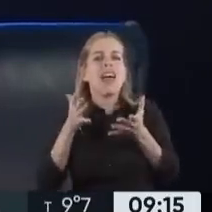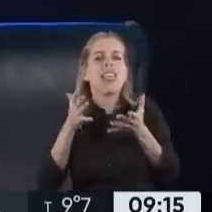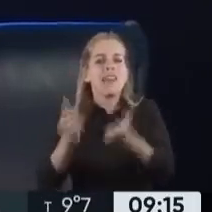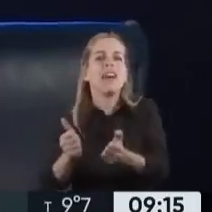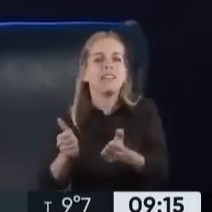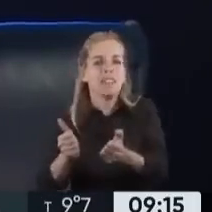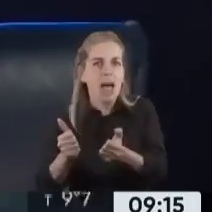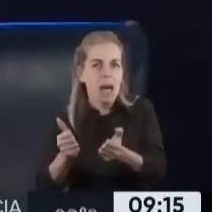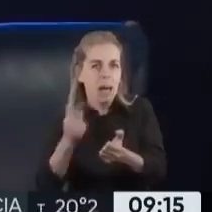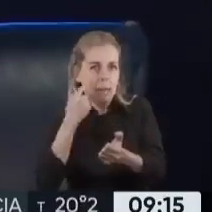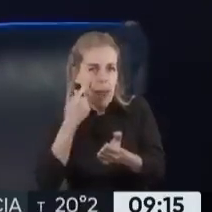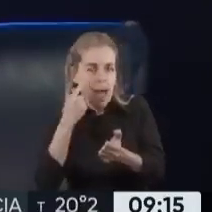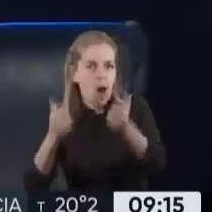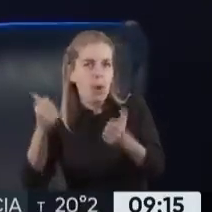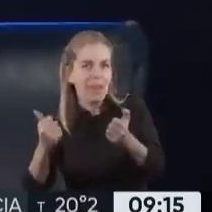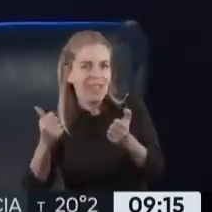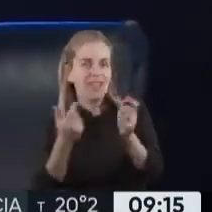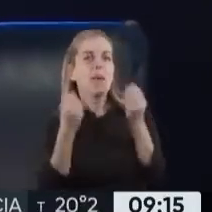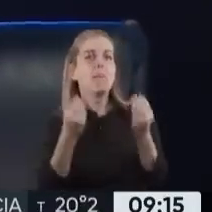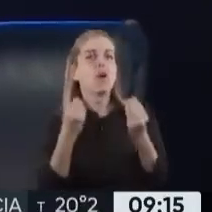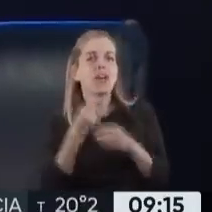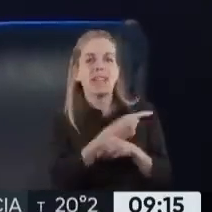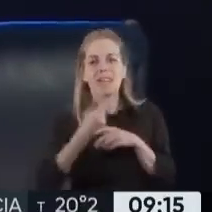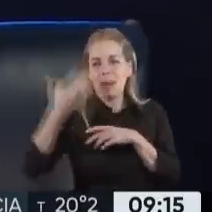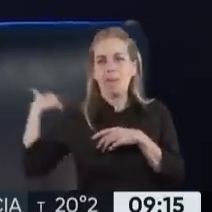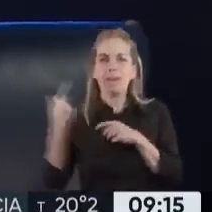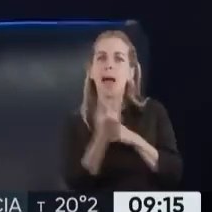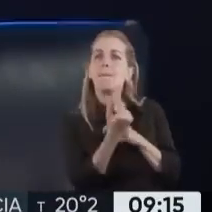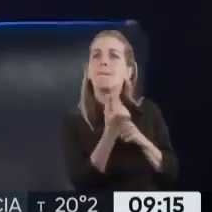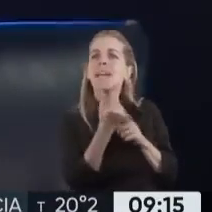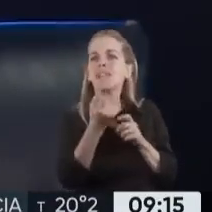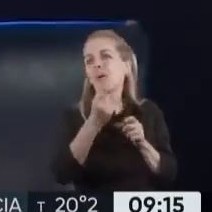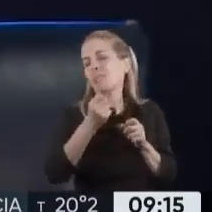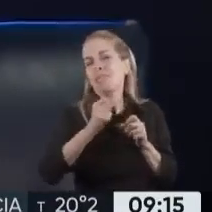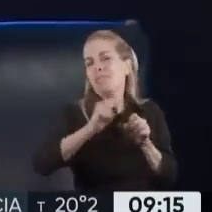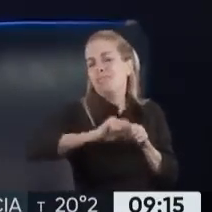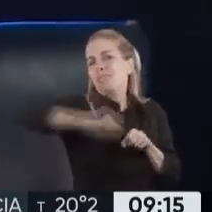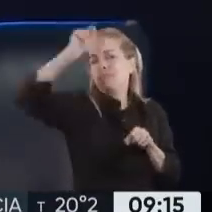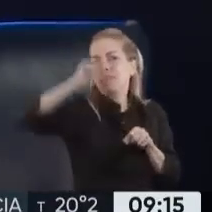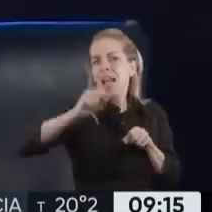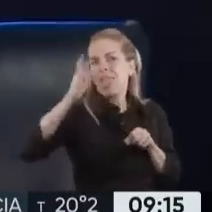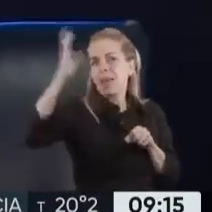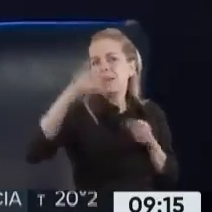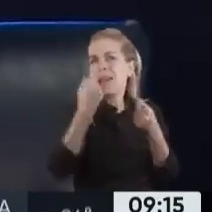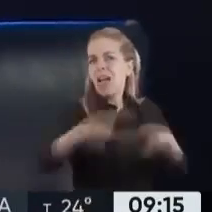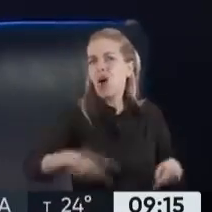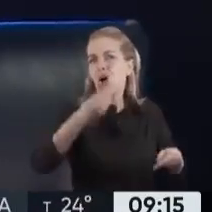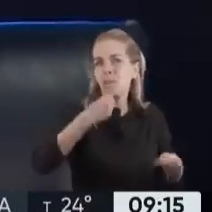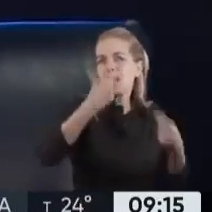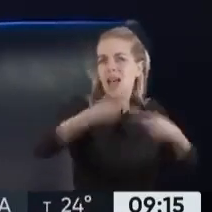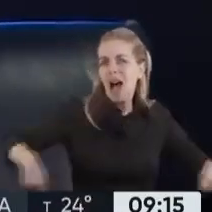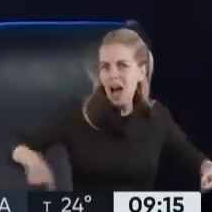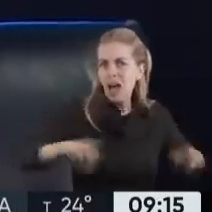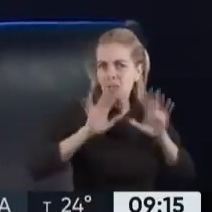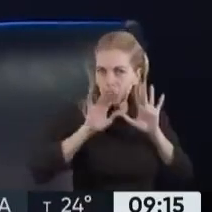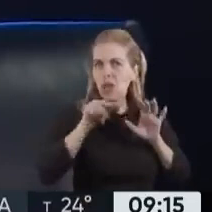abusos de precios lo que sucedió esta semana en materia de precios no tienen ninguna explicación técnica y solamente son especulaciones